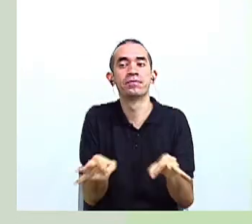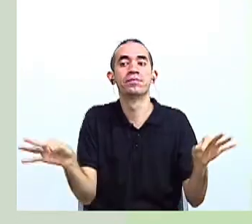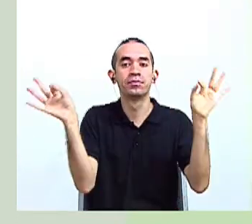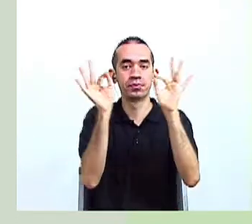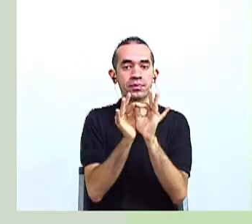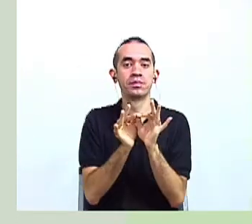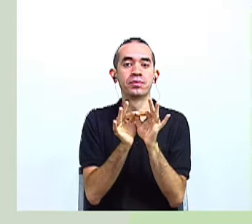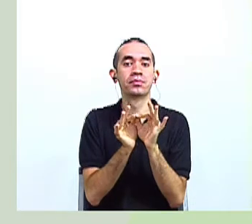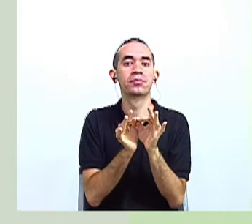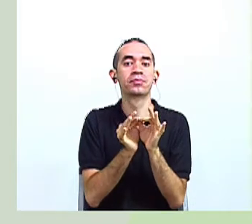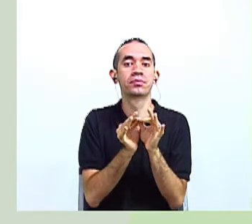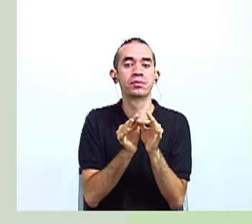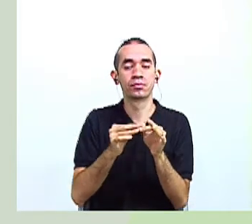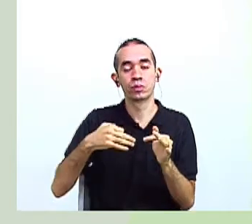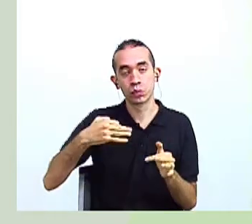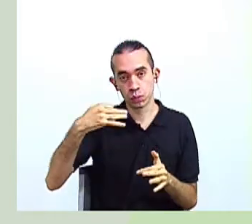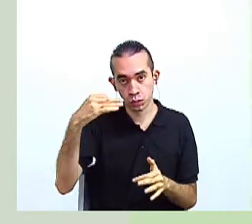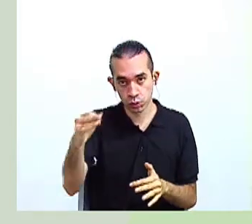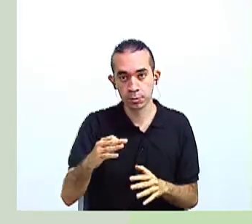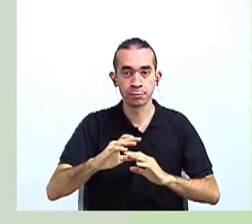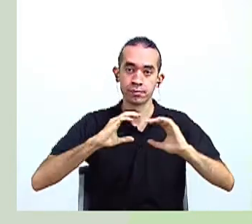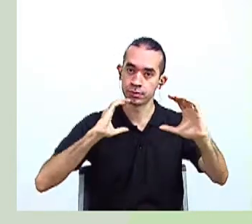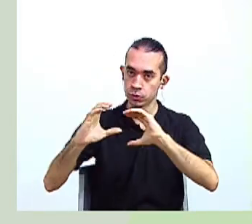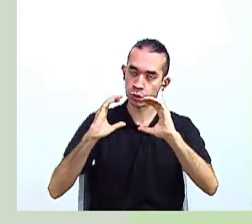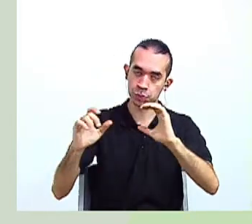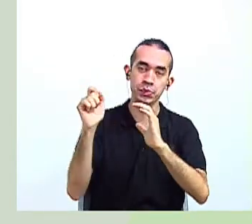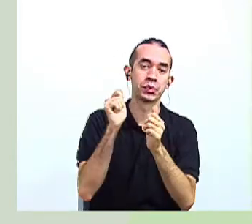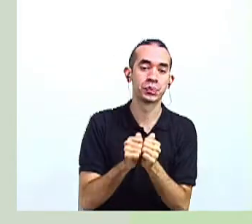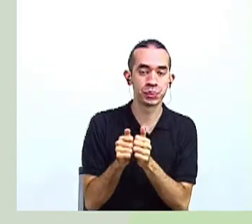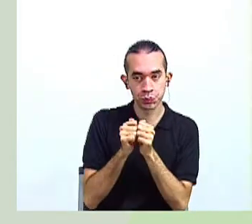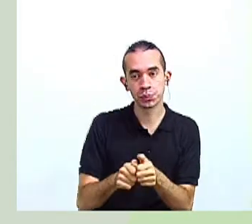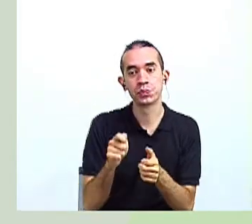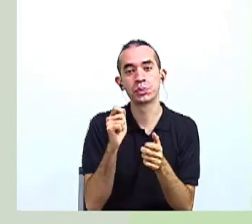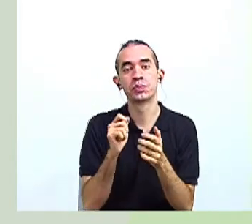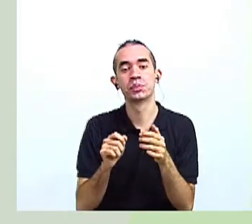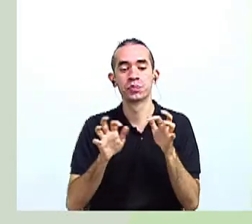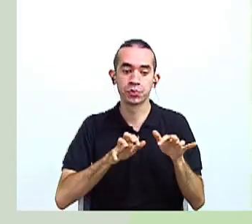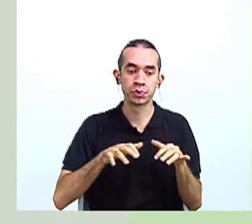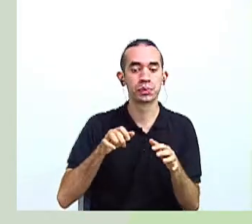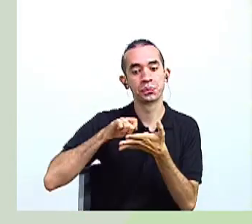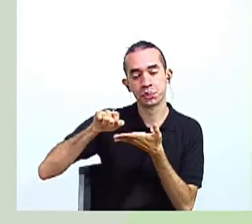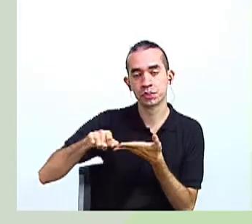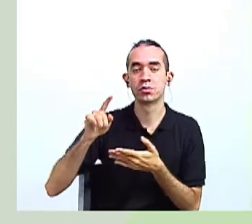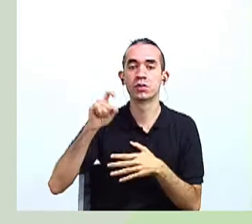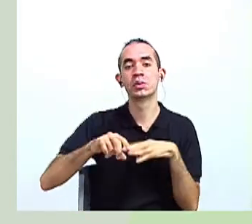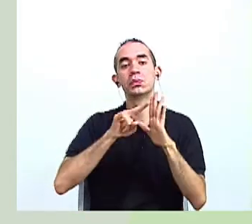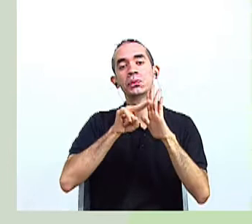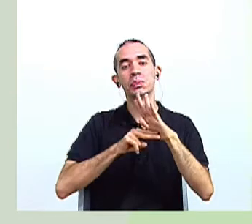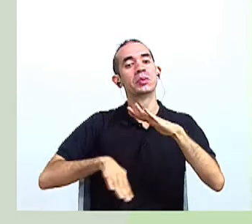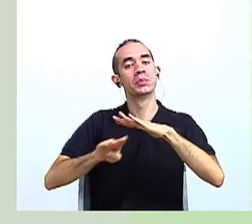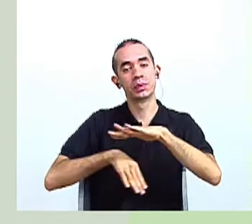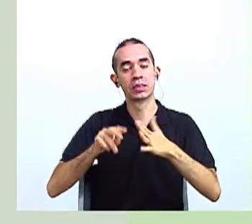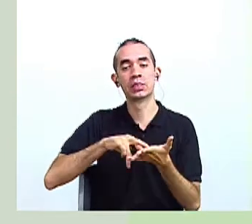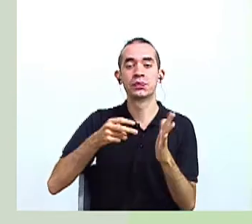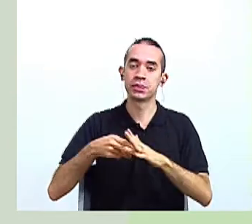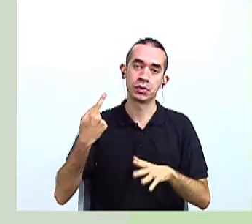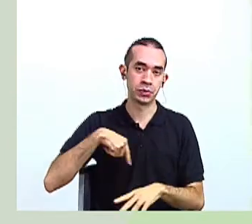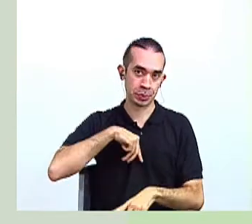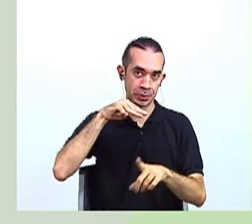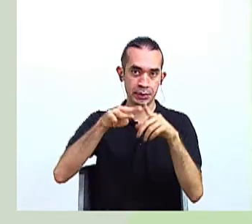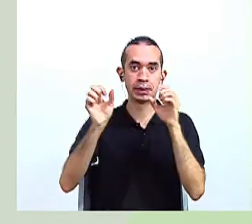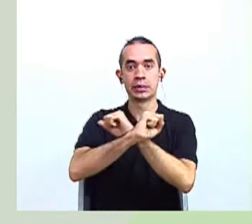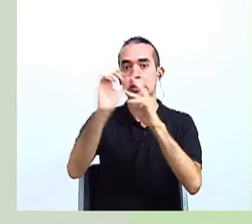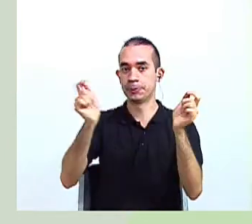importante que en esa cotidianidad de comunicación escrita manejemos normas básicas que permitan que nuestros mensajes sean